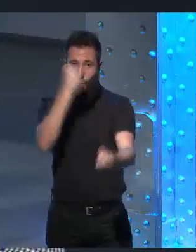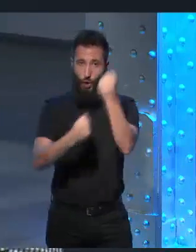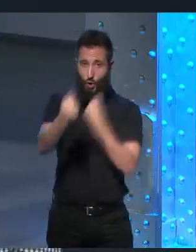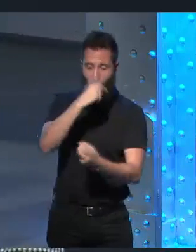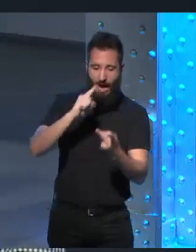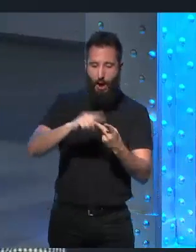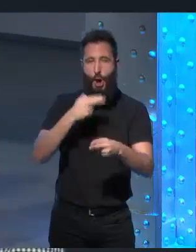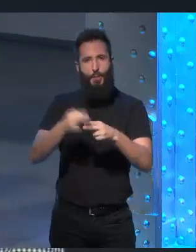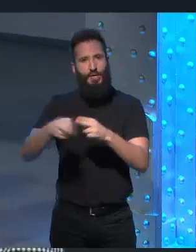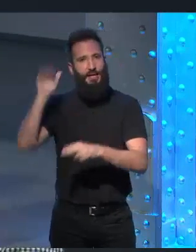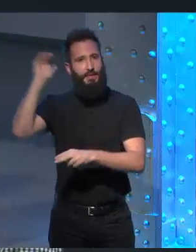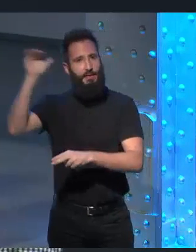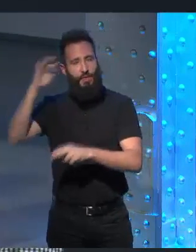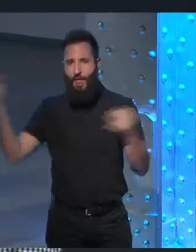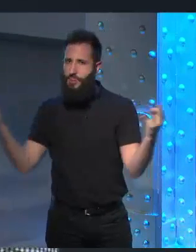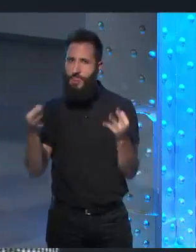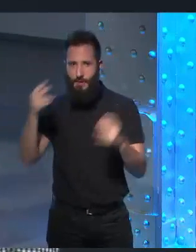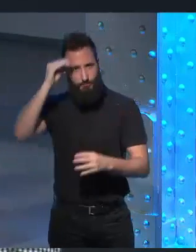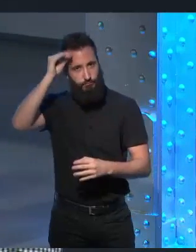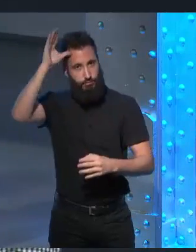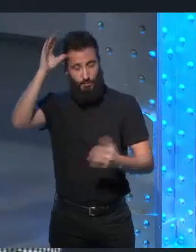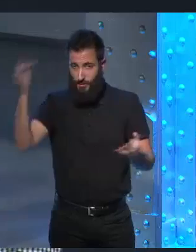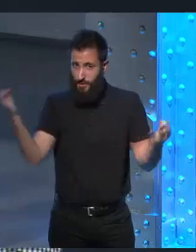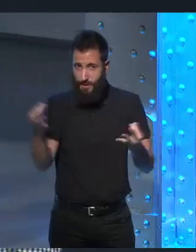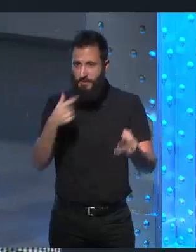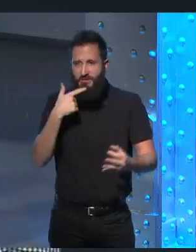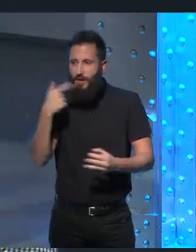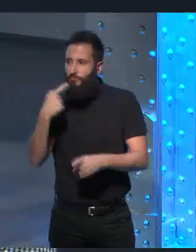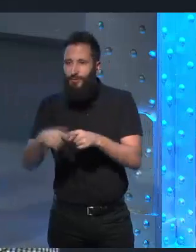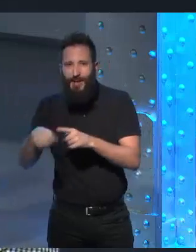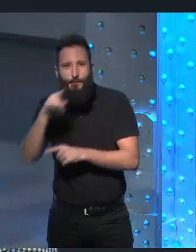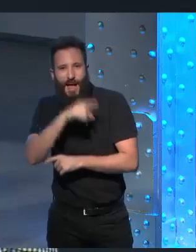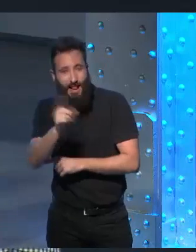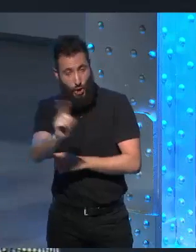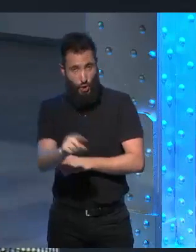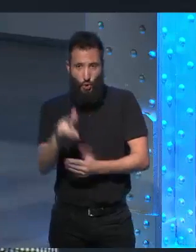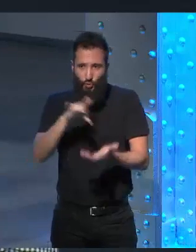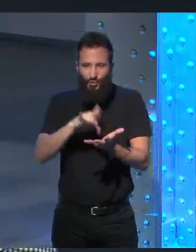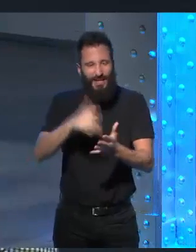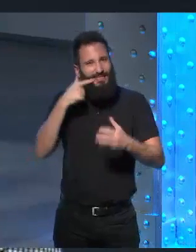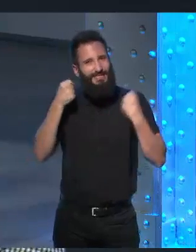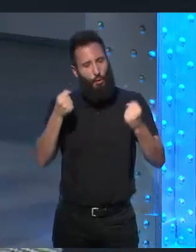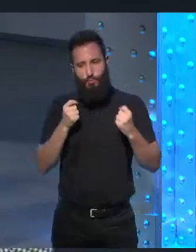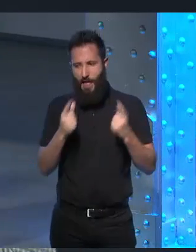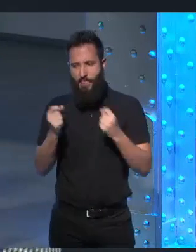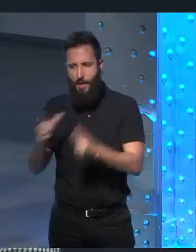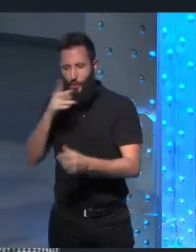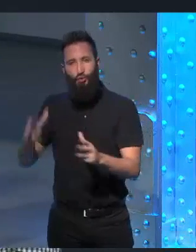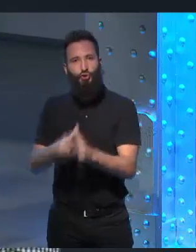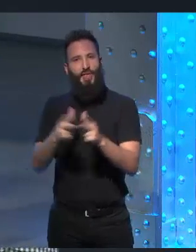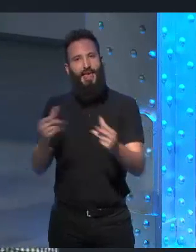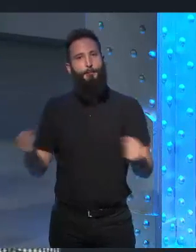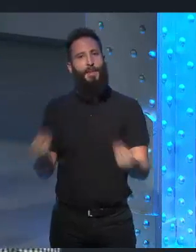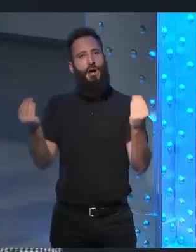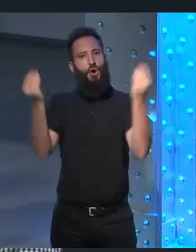internacional y no es para nada malo. Es sano. Todo lo contrario. Exactamente, es sano para una sociedad que quiere ser mejor